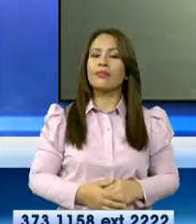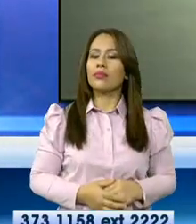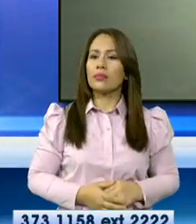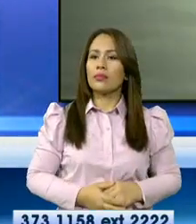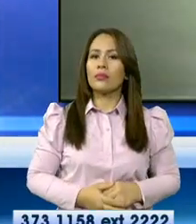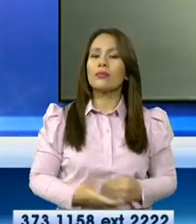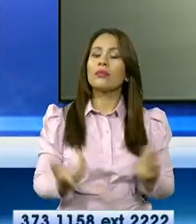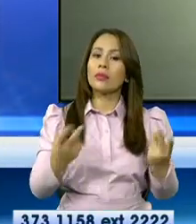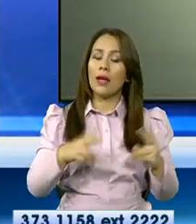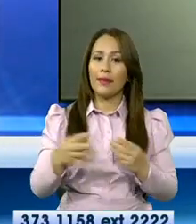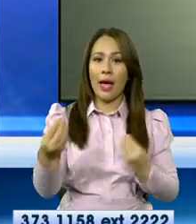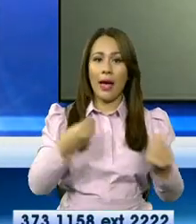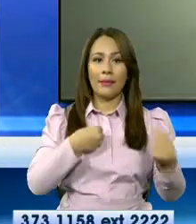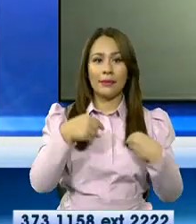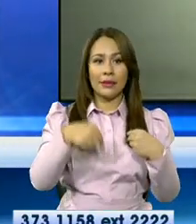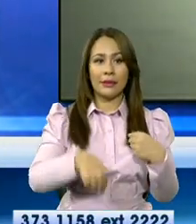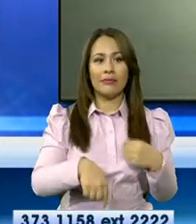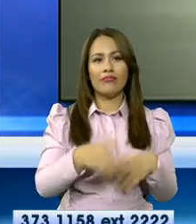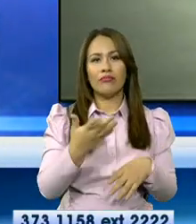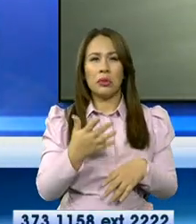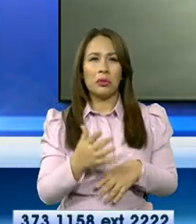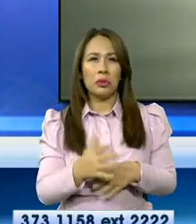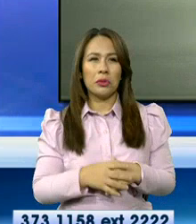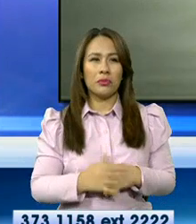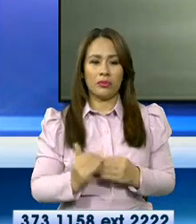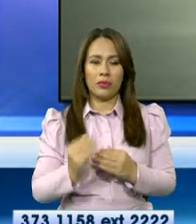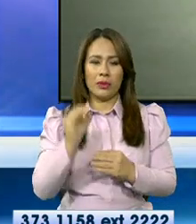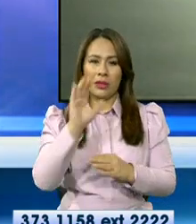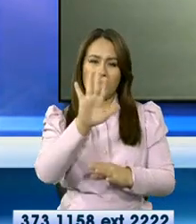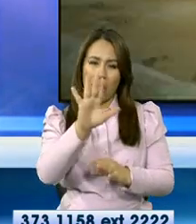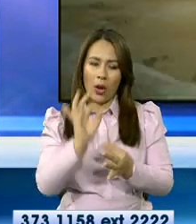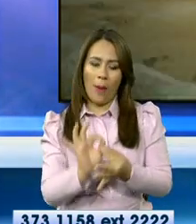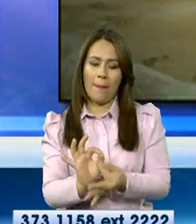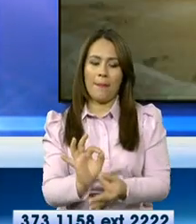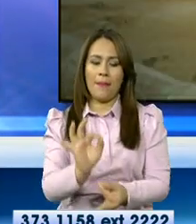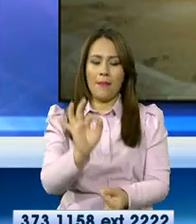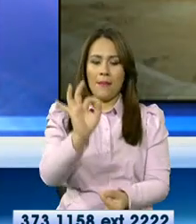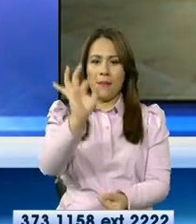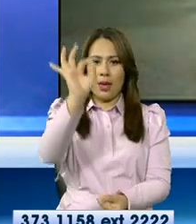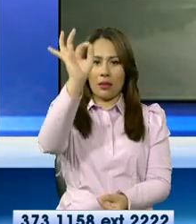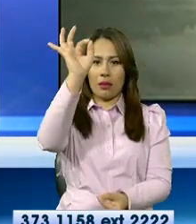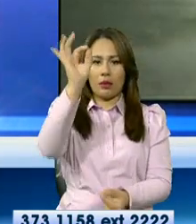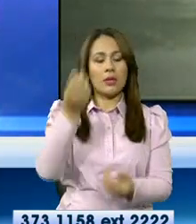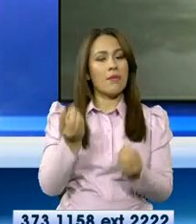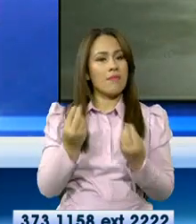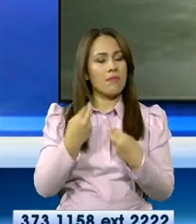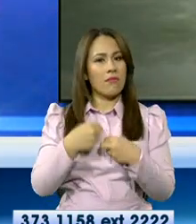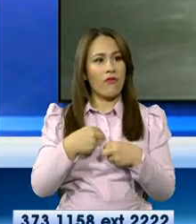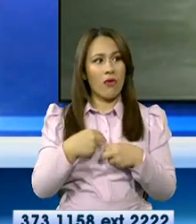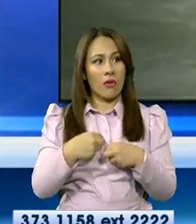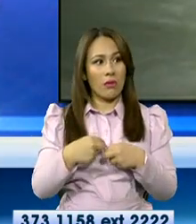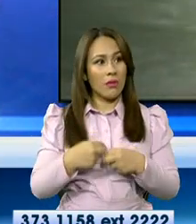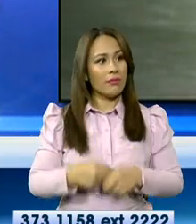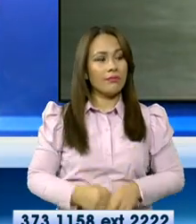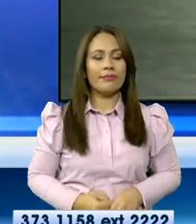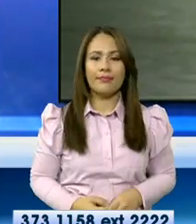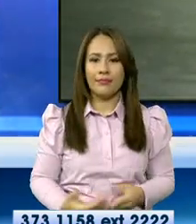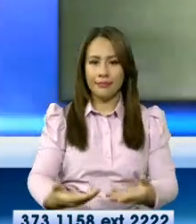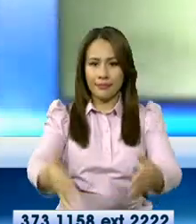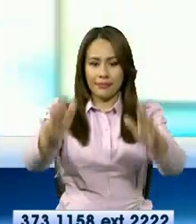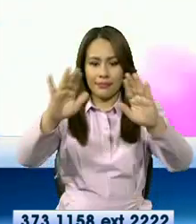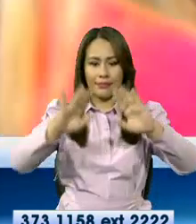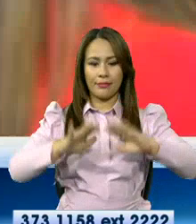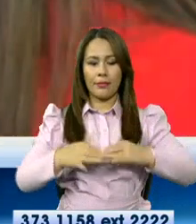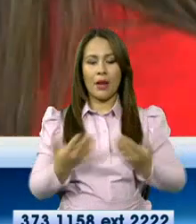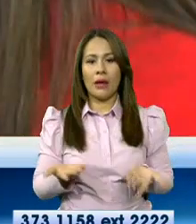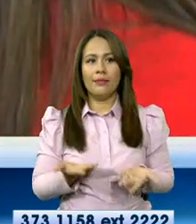Normalmente las olas de 0 hasta 0.5 metros, un metro de altura. Van a ser un poco más fuertes las corrientes y el oleaje en las